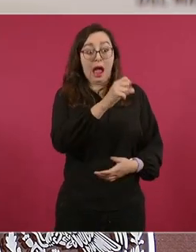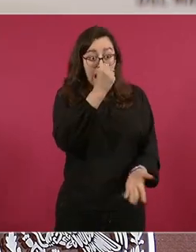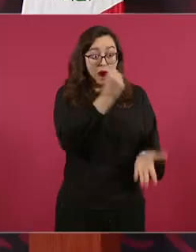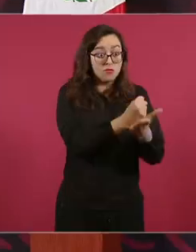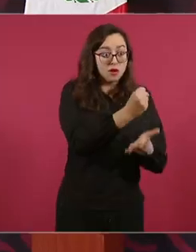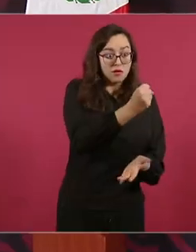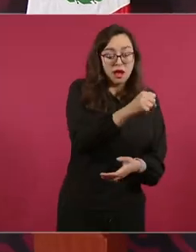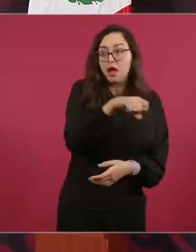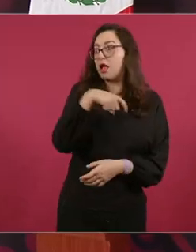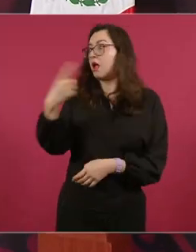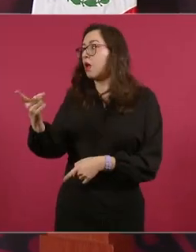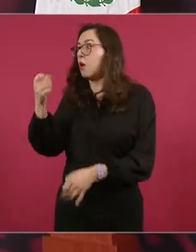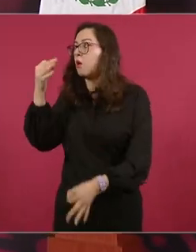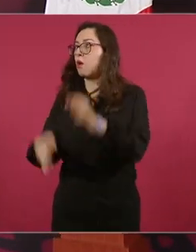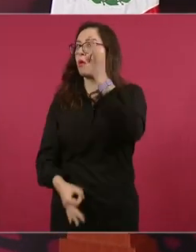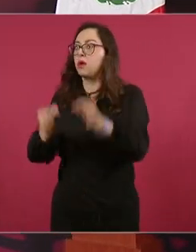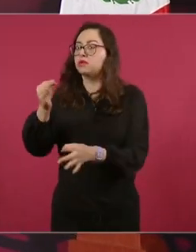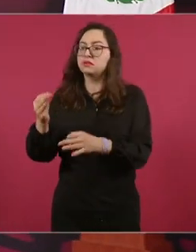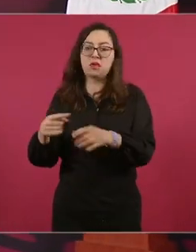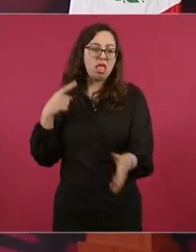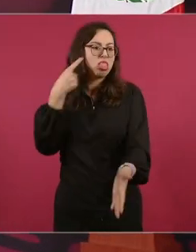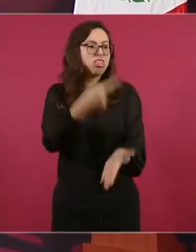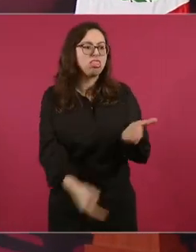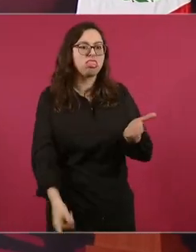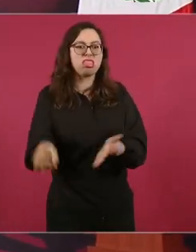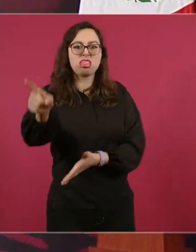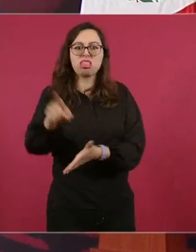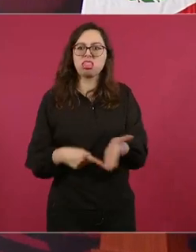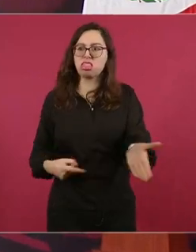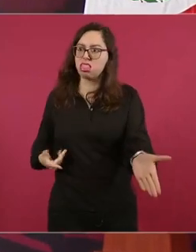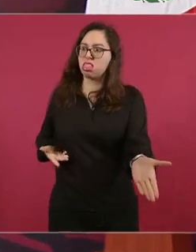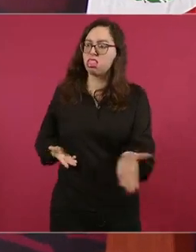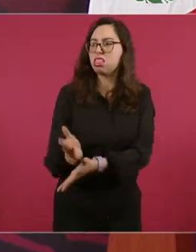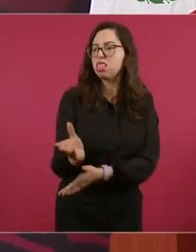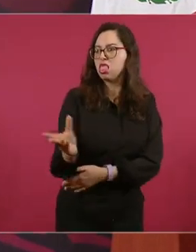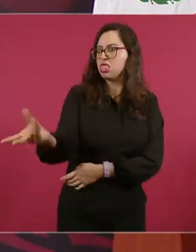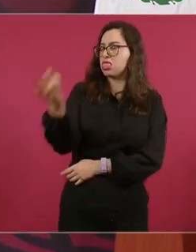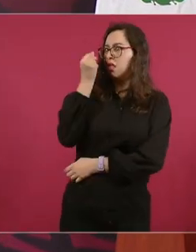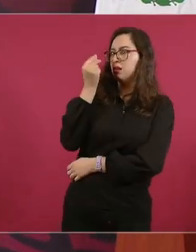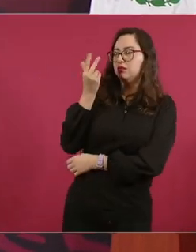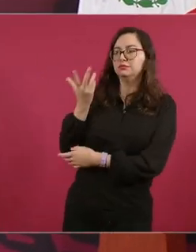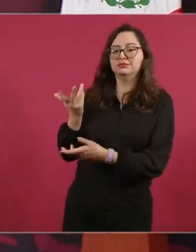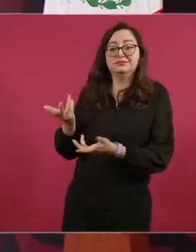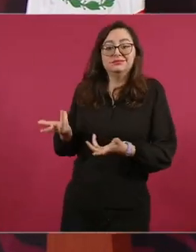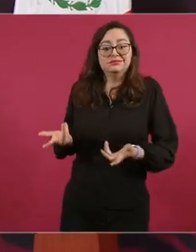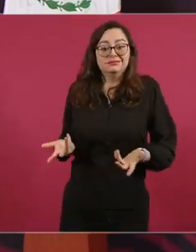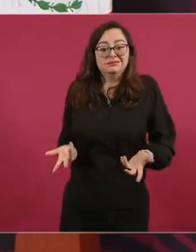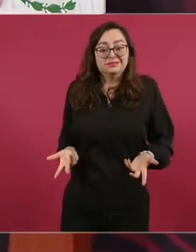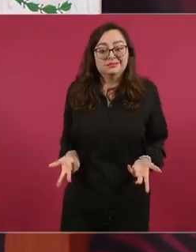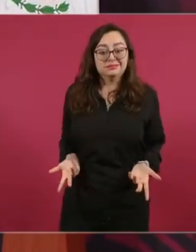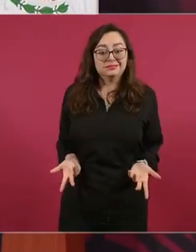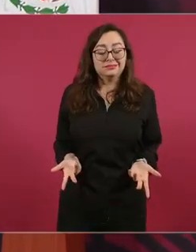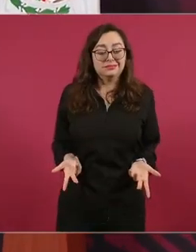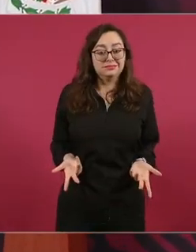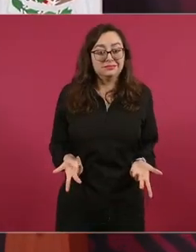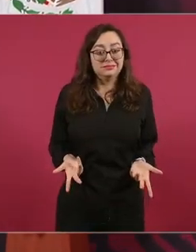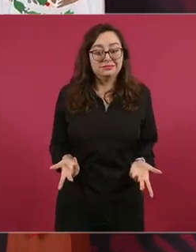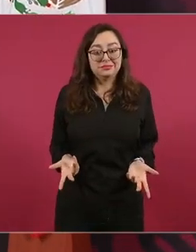lo que acaban de hacer de nulificar la ley